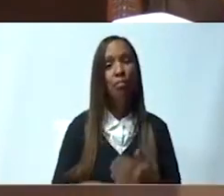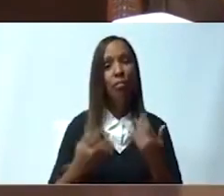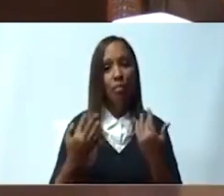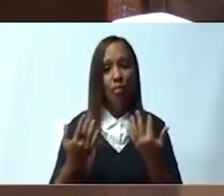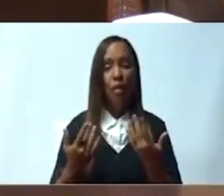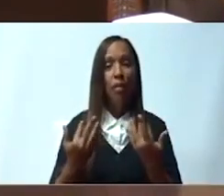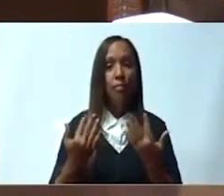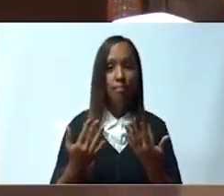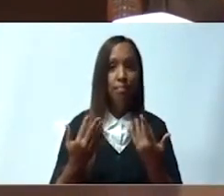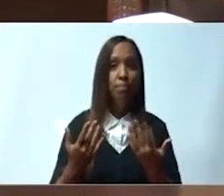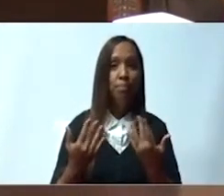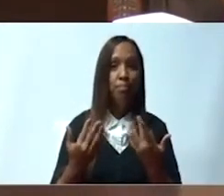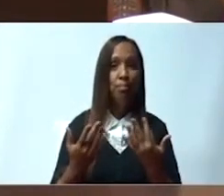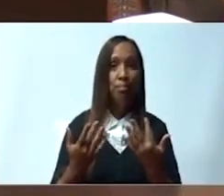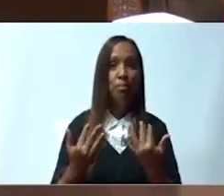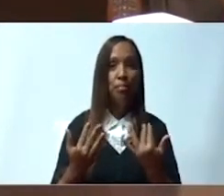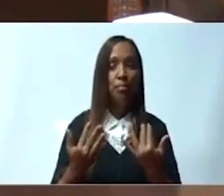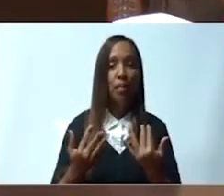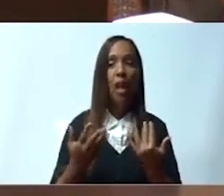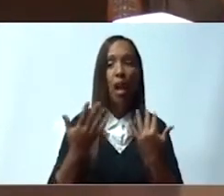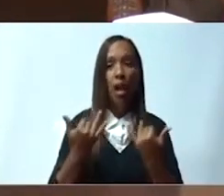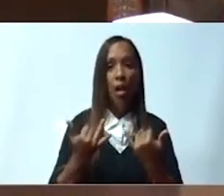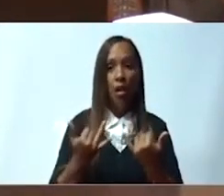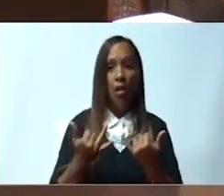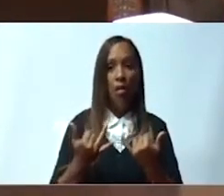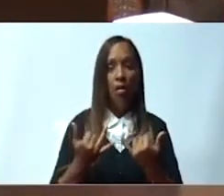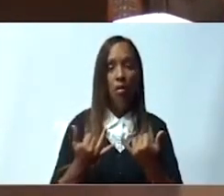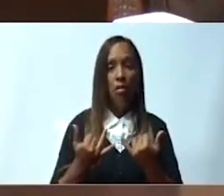entiendes? Dime, Richard, ¿cuánto tenemos?